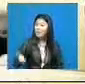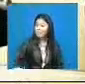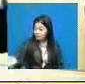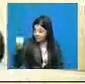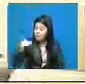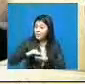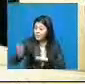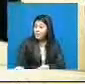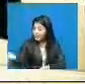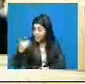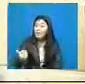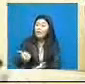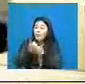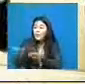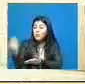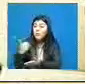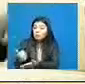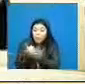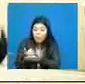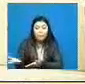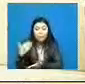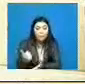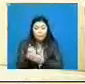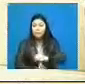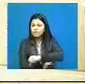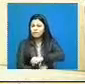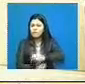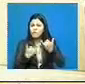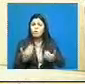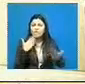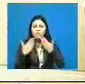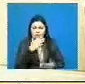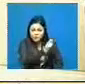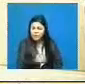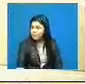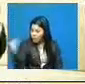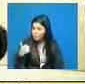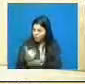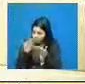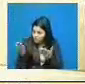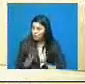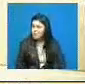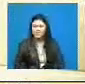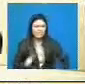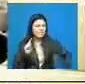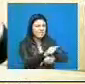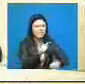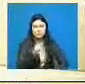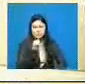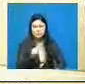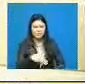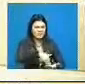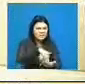ayude a construir, a mantener y a reforzar esa confianza. No la mine, no la